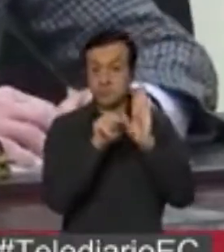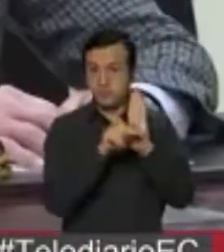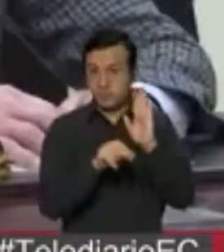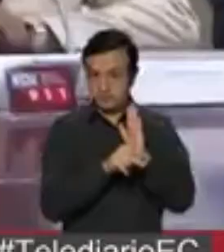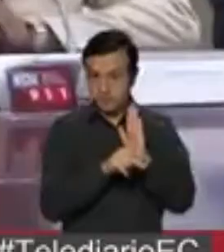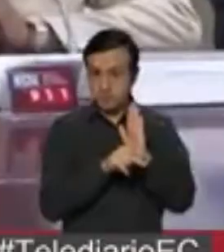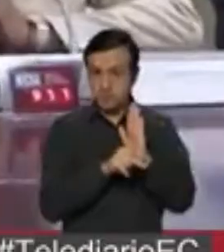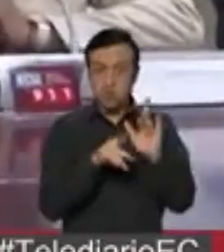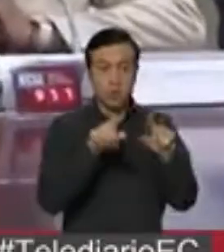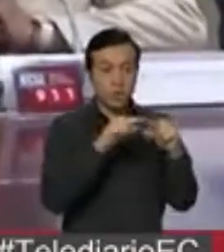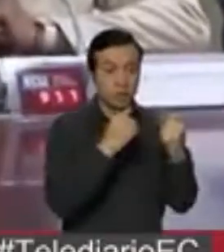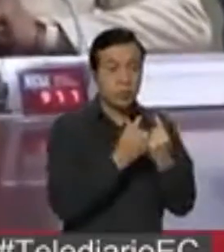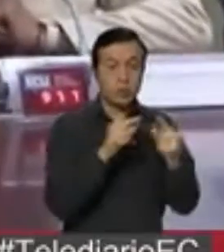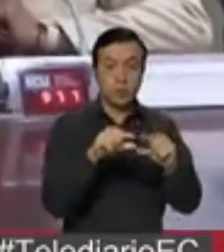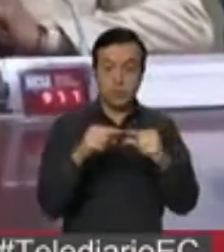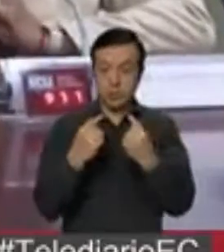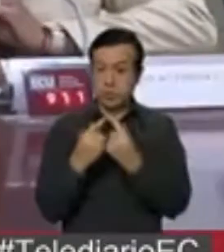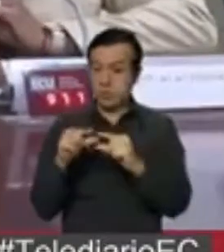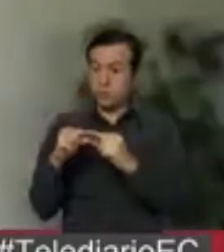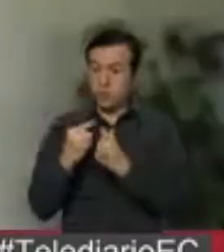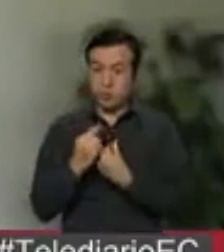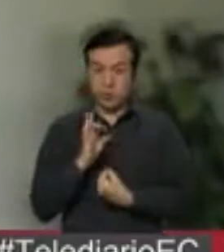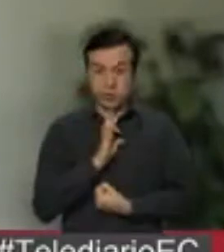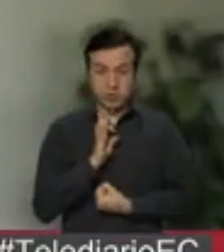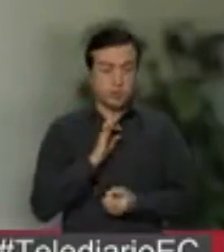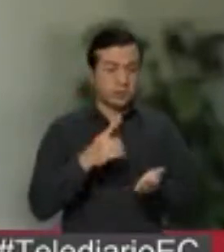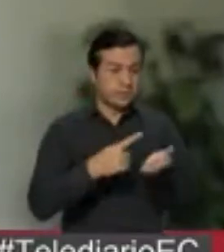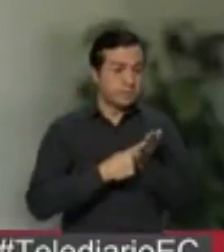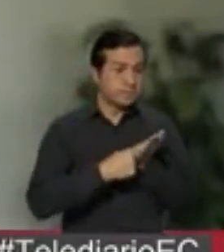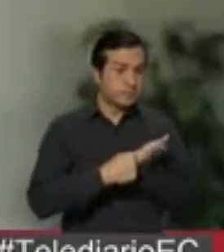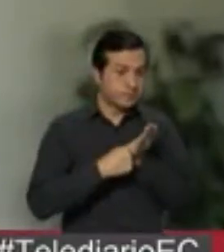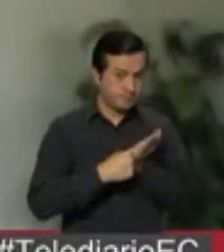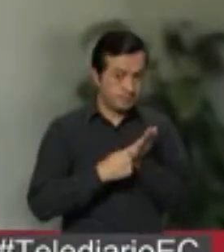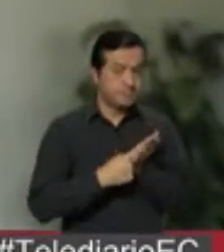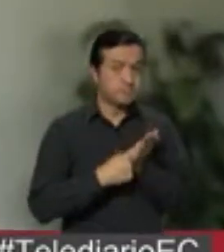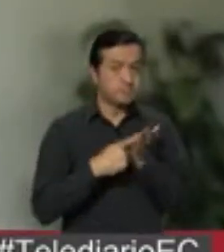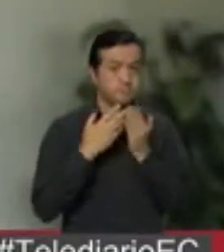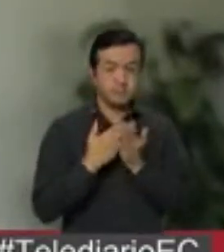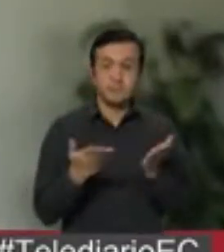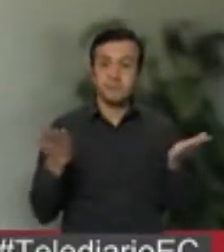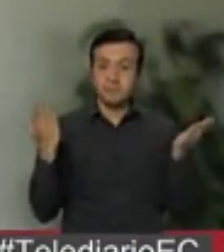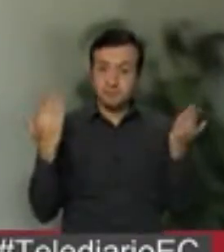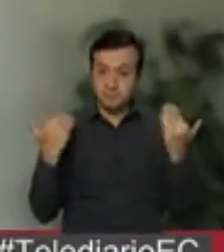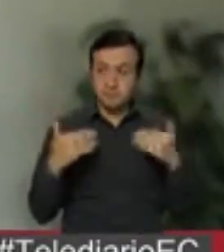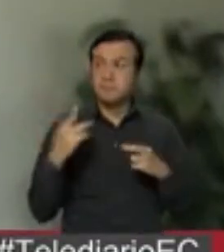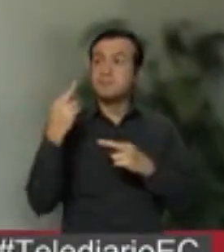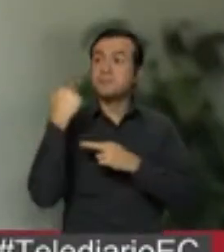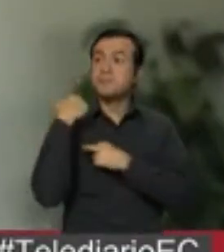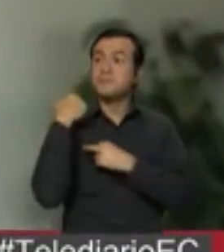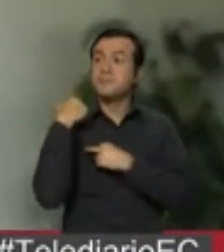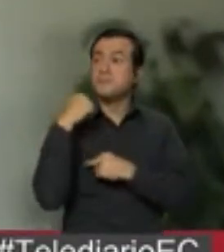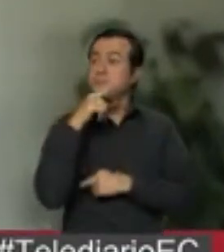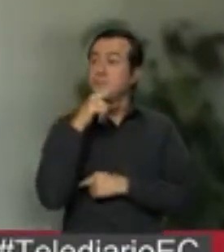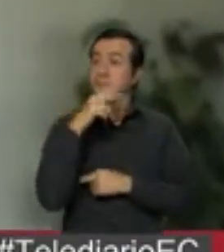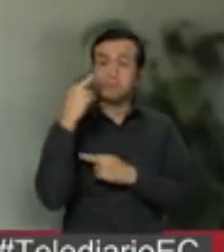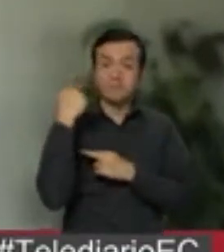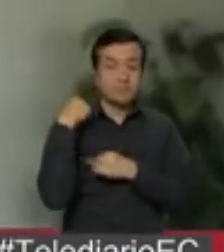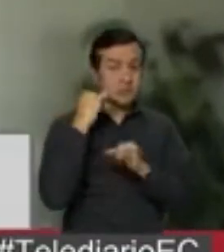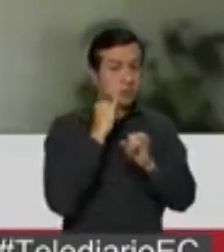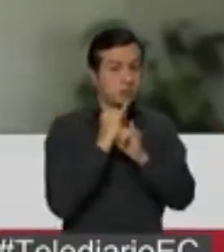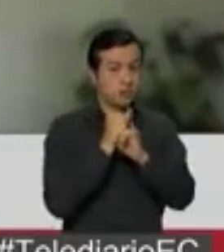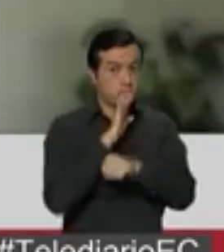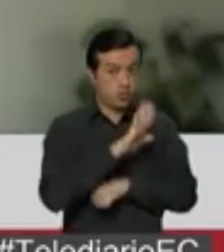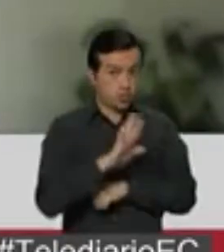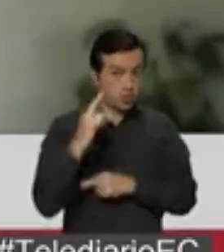las mesas técnicas para su aplicación. Para que la aplicación esté ya en manos de las distintas